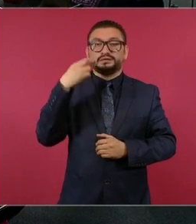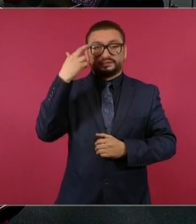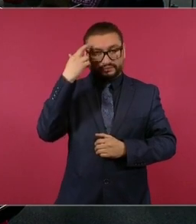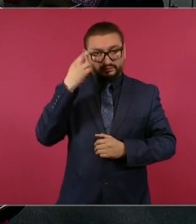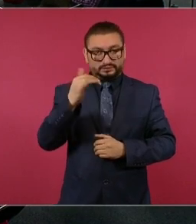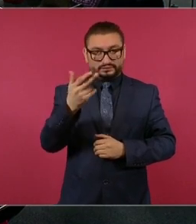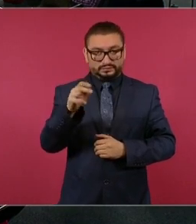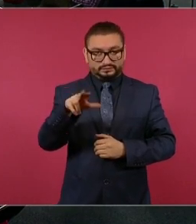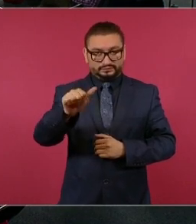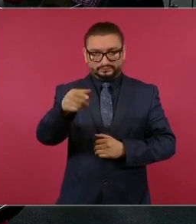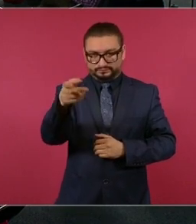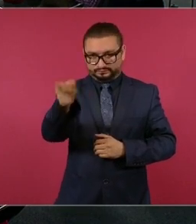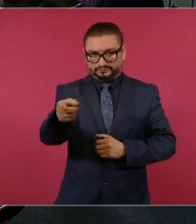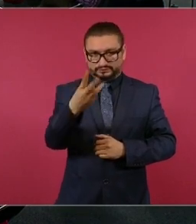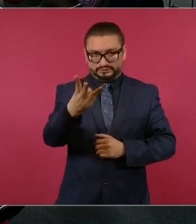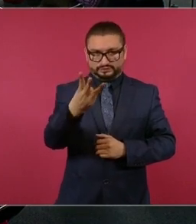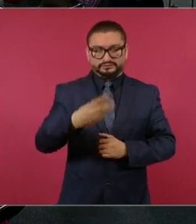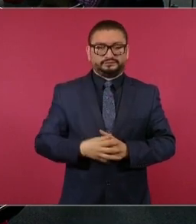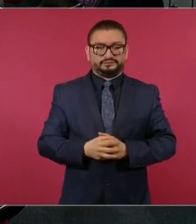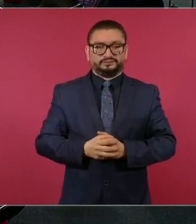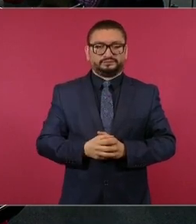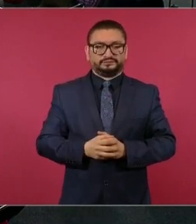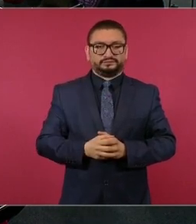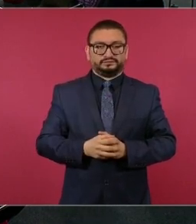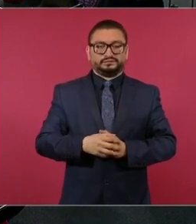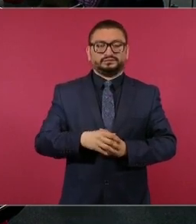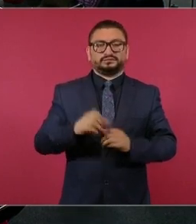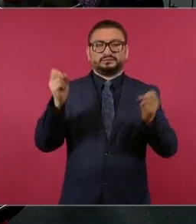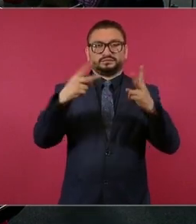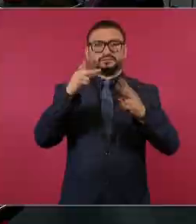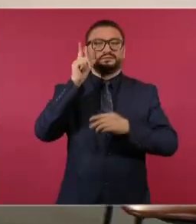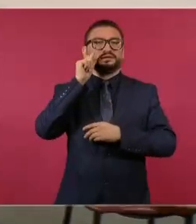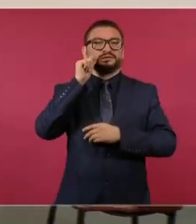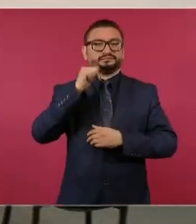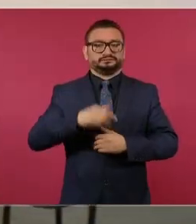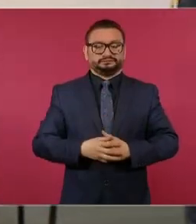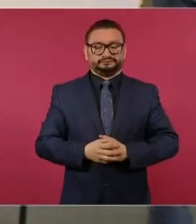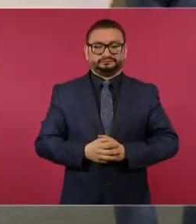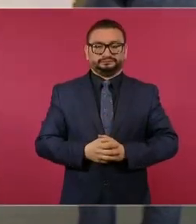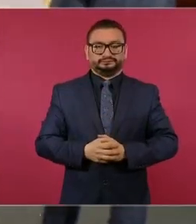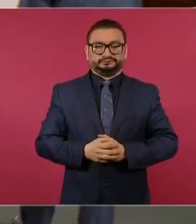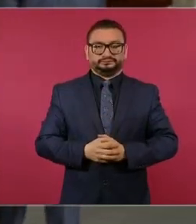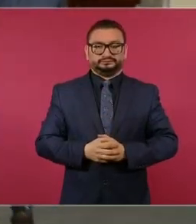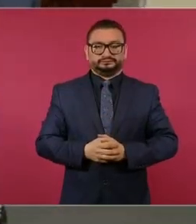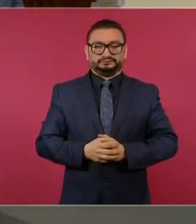Tres. Nos vemos mañana. Muy bien.